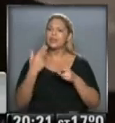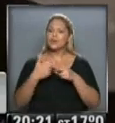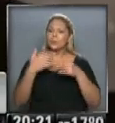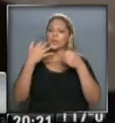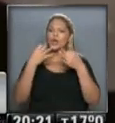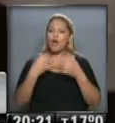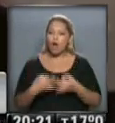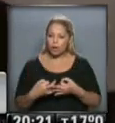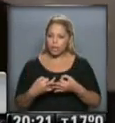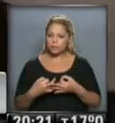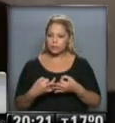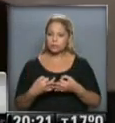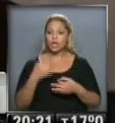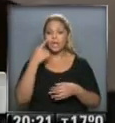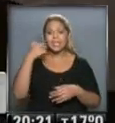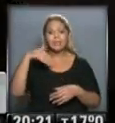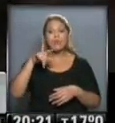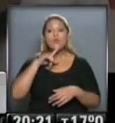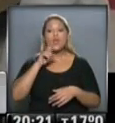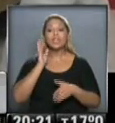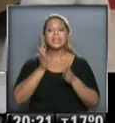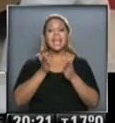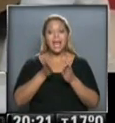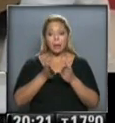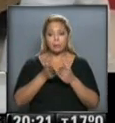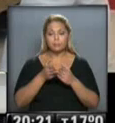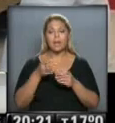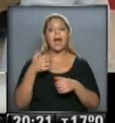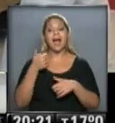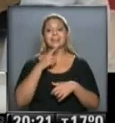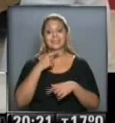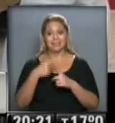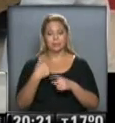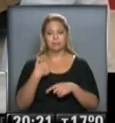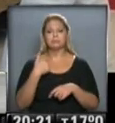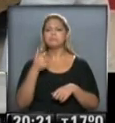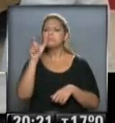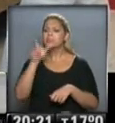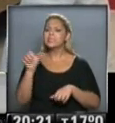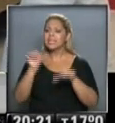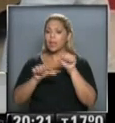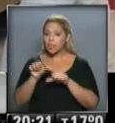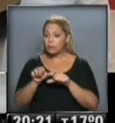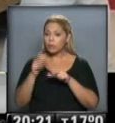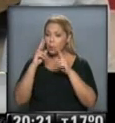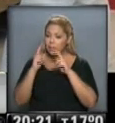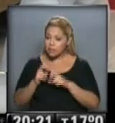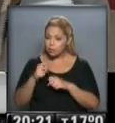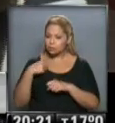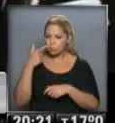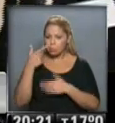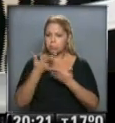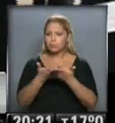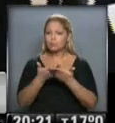más apropiadamente inmunoterapia activa contra cáncer de pulmón. Científicos e investigadores clínicos presentaron un